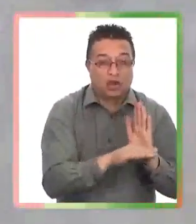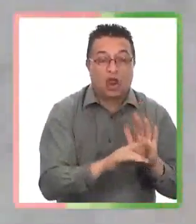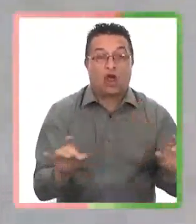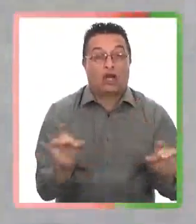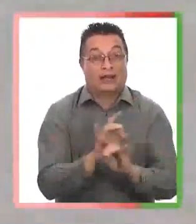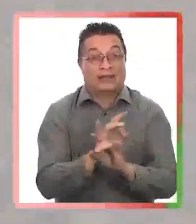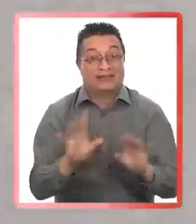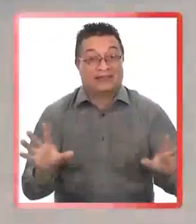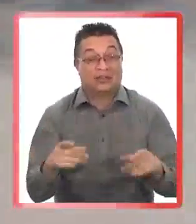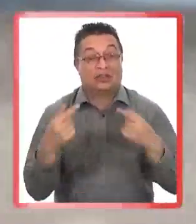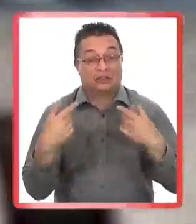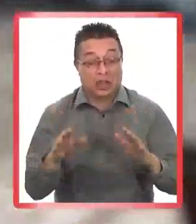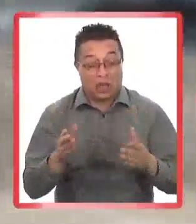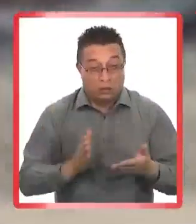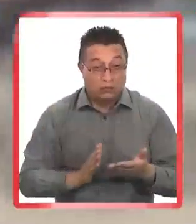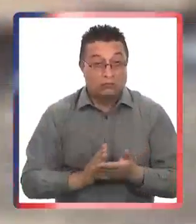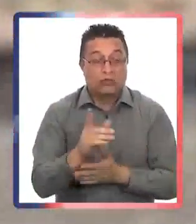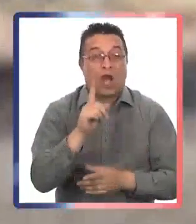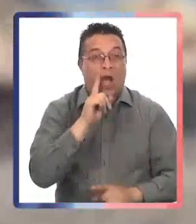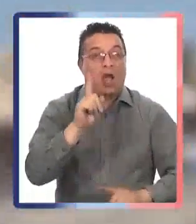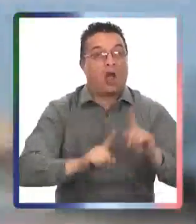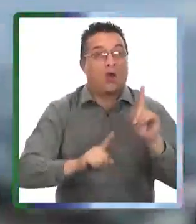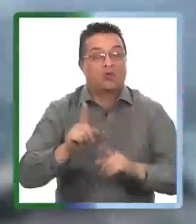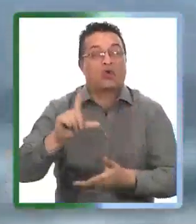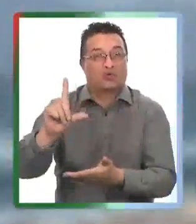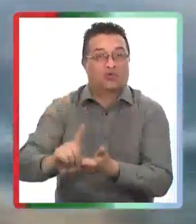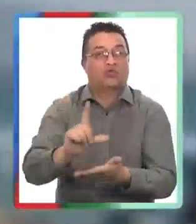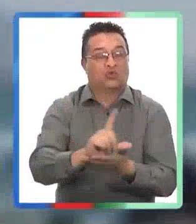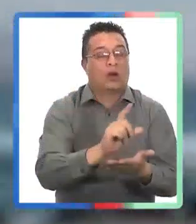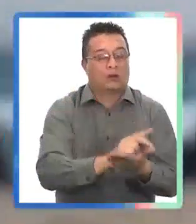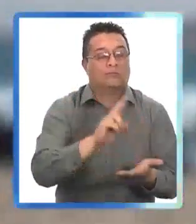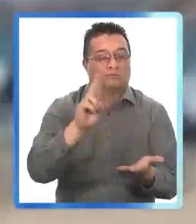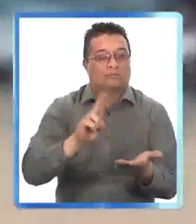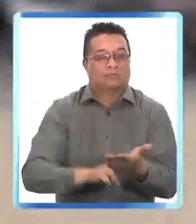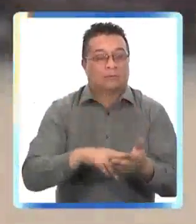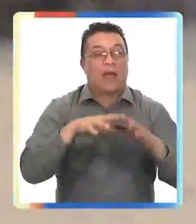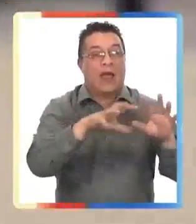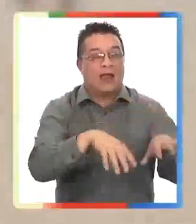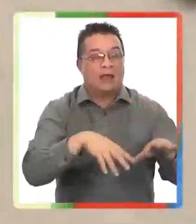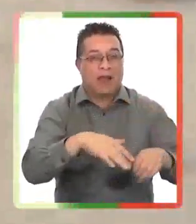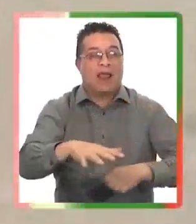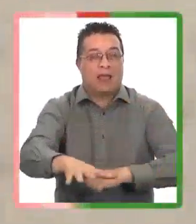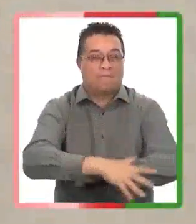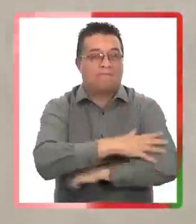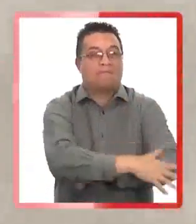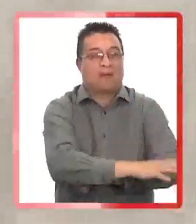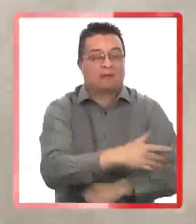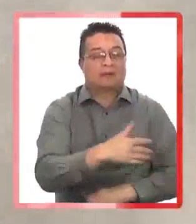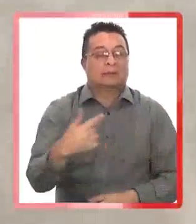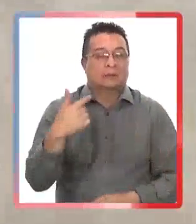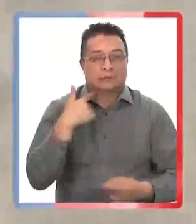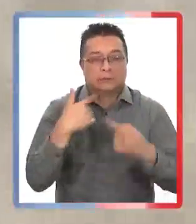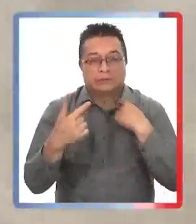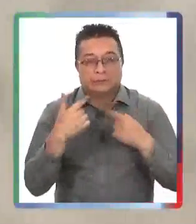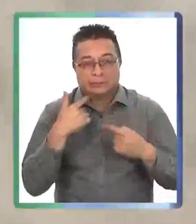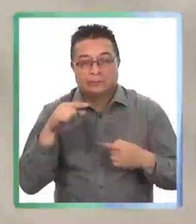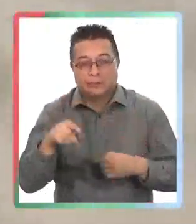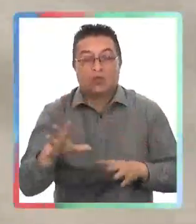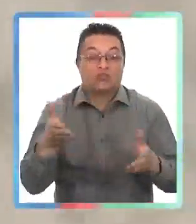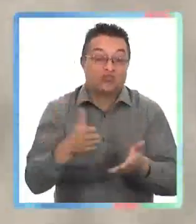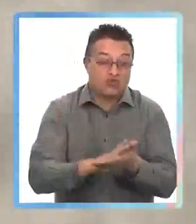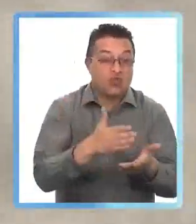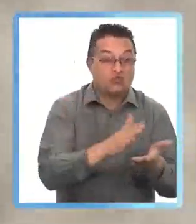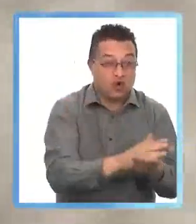han activado. Puede ser, hay algunos lugares donde efectivamente hay animales marinos infectados, animales